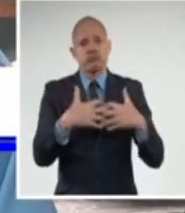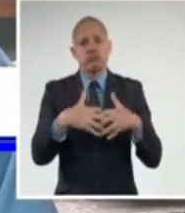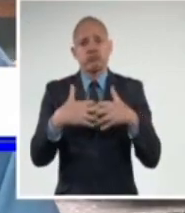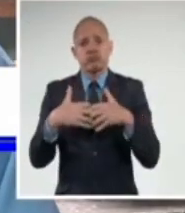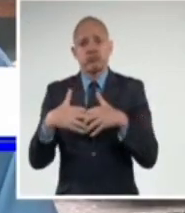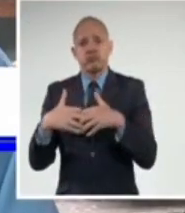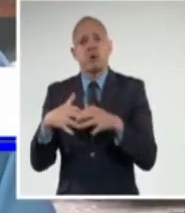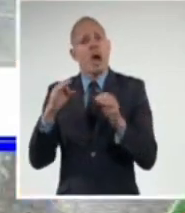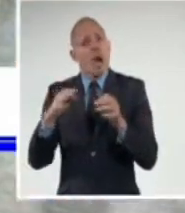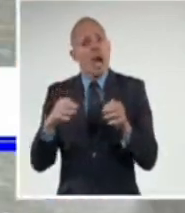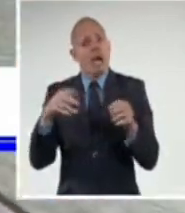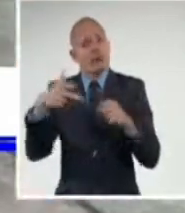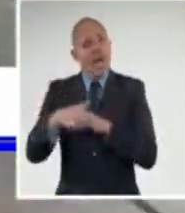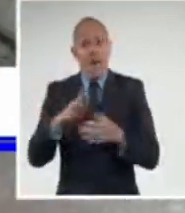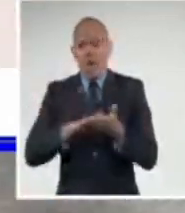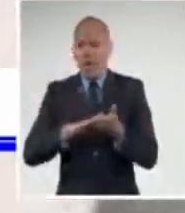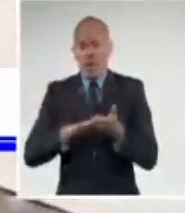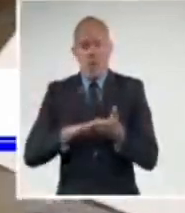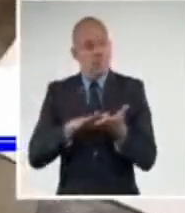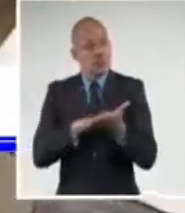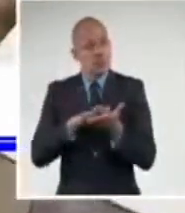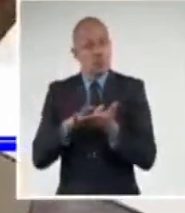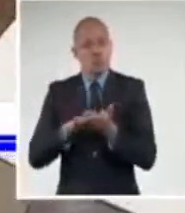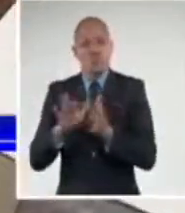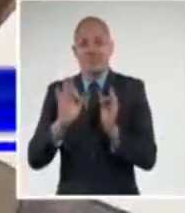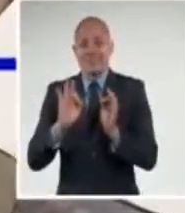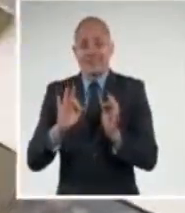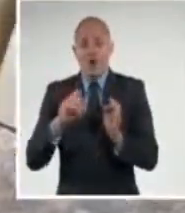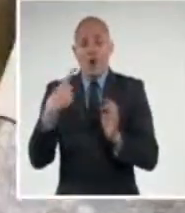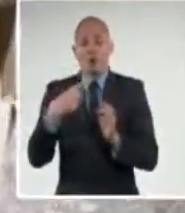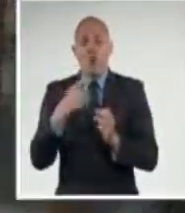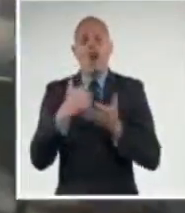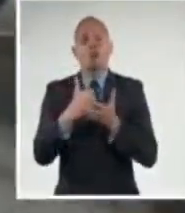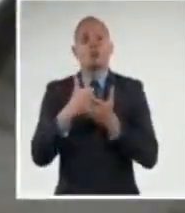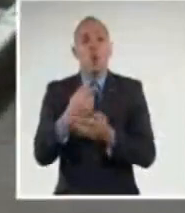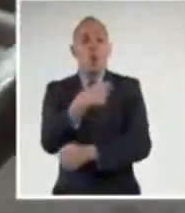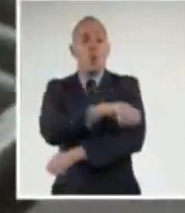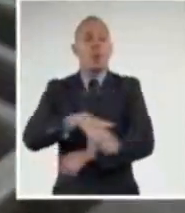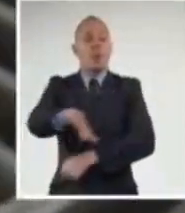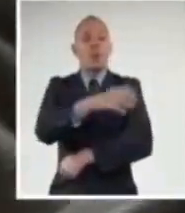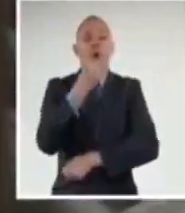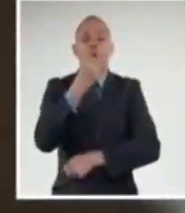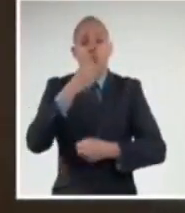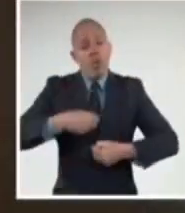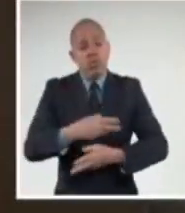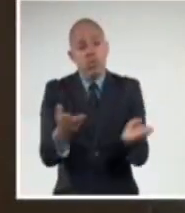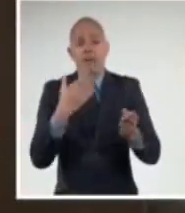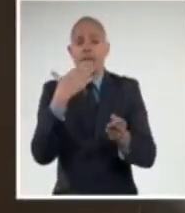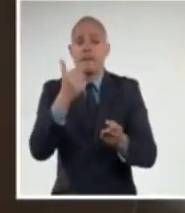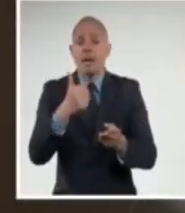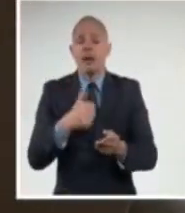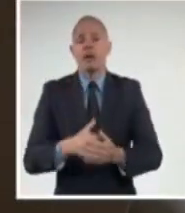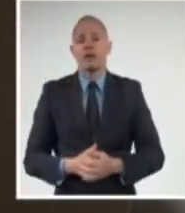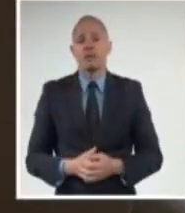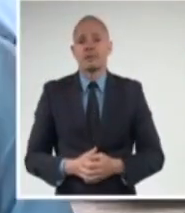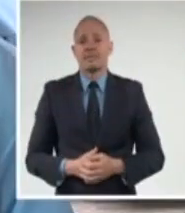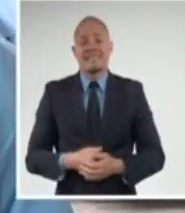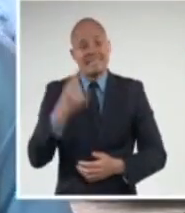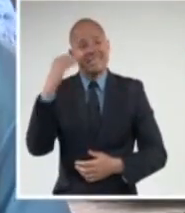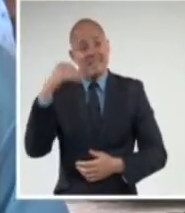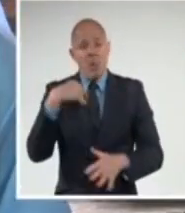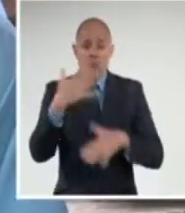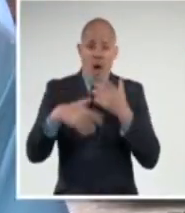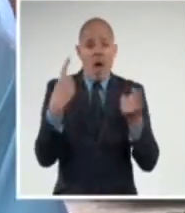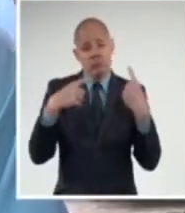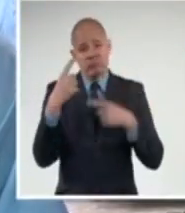el producto le dé a la población de manera sistemática, sin cada afectación, a pesar de todos los problemas que han habido,